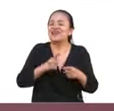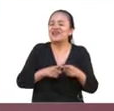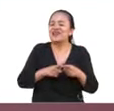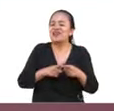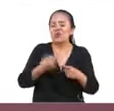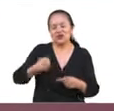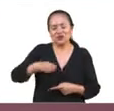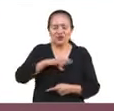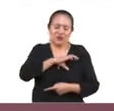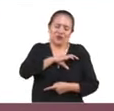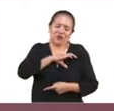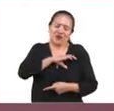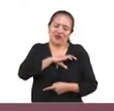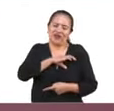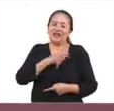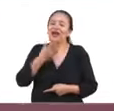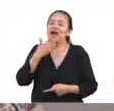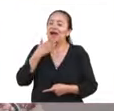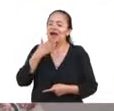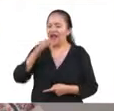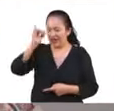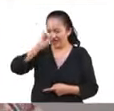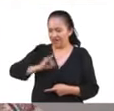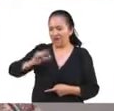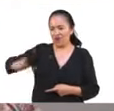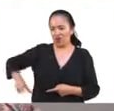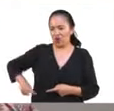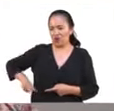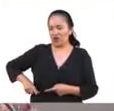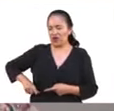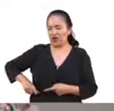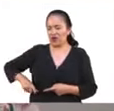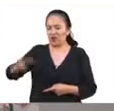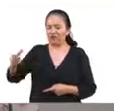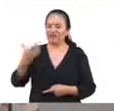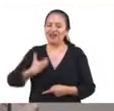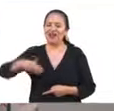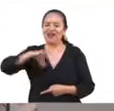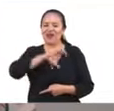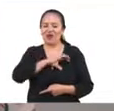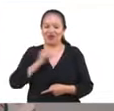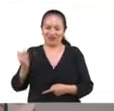jefa de gobierno, la doctora Claudia Sheinbaum, muchas gracias.